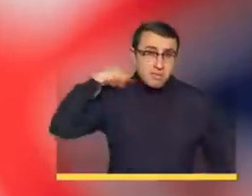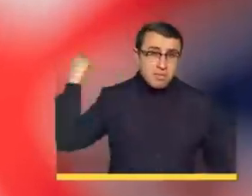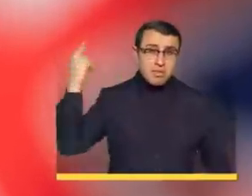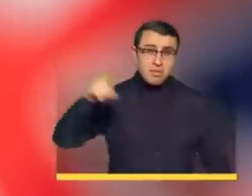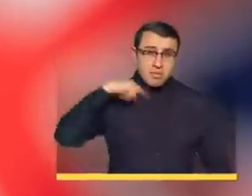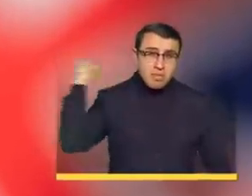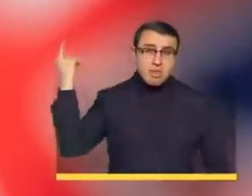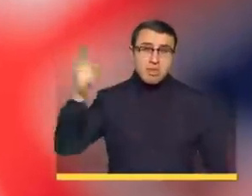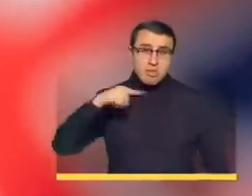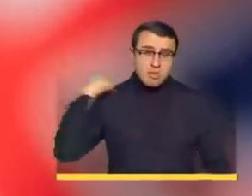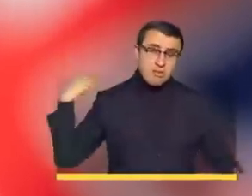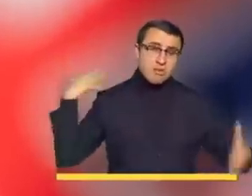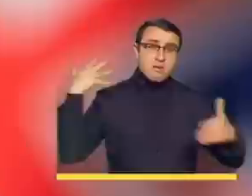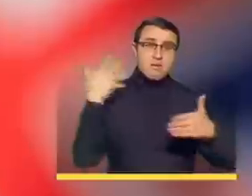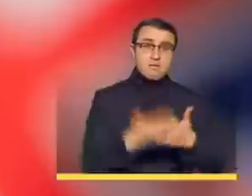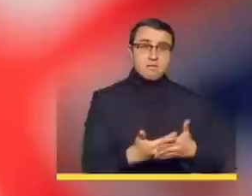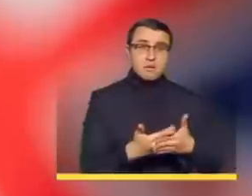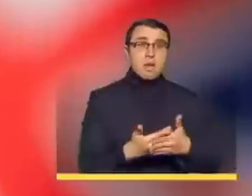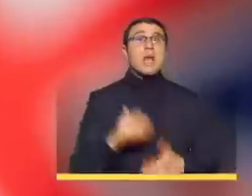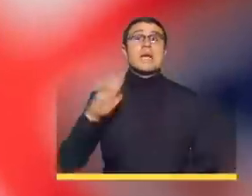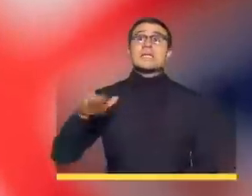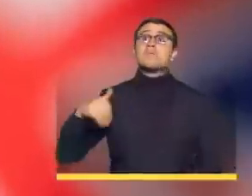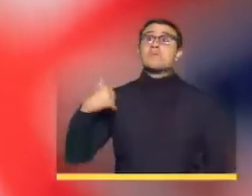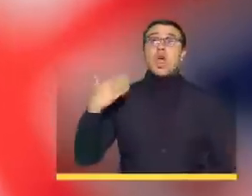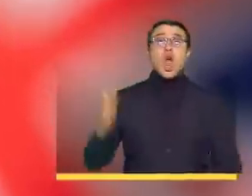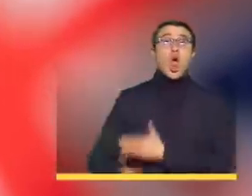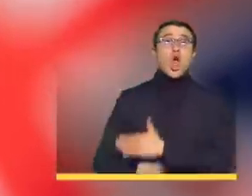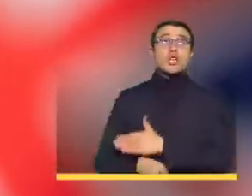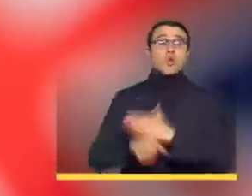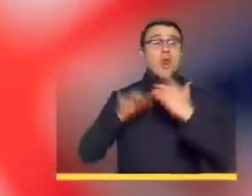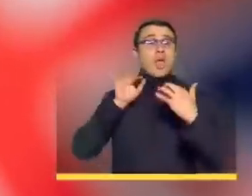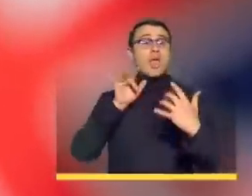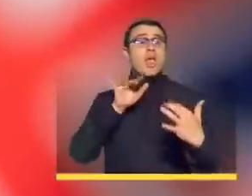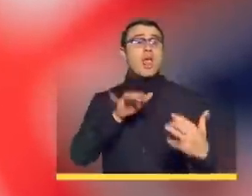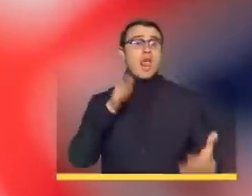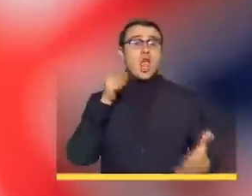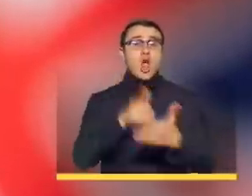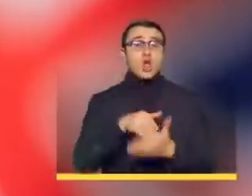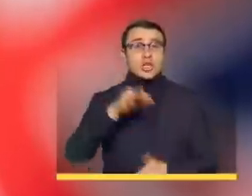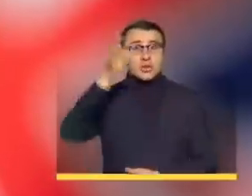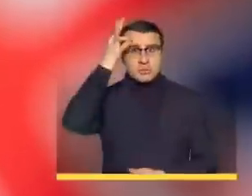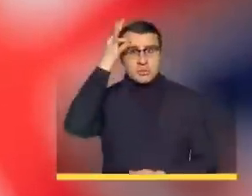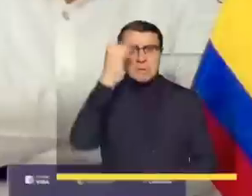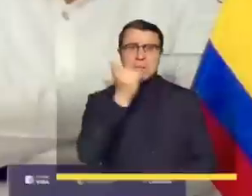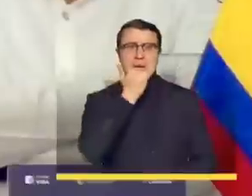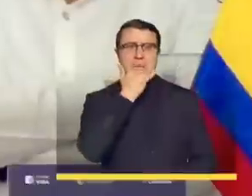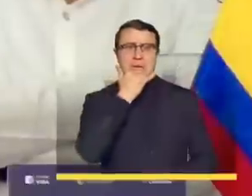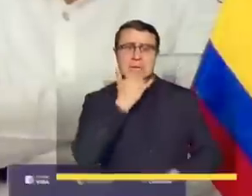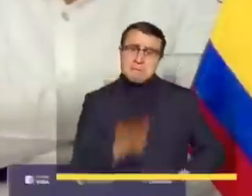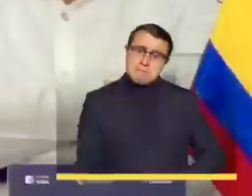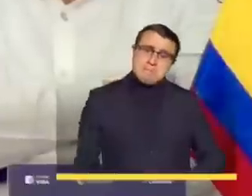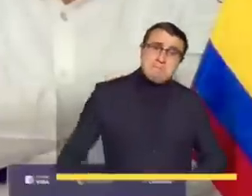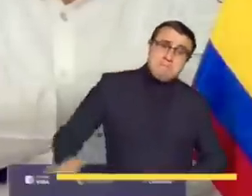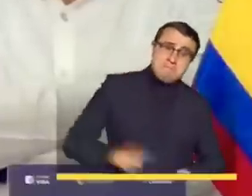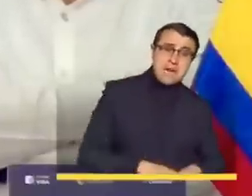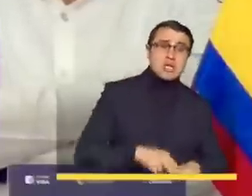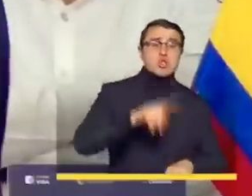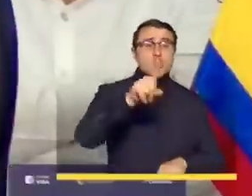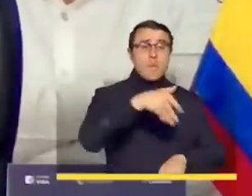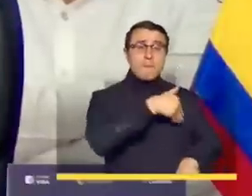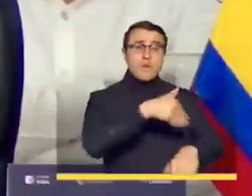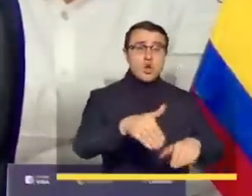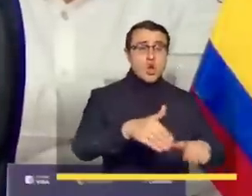sirve. Si la continuamos, no vamos sino a sumar otro millón de muertos en América